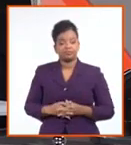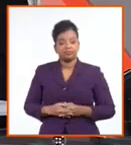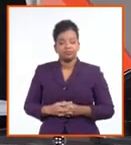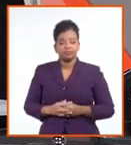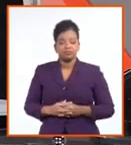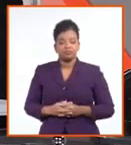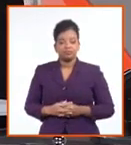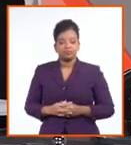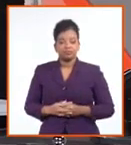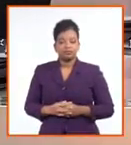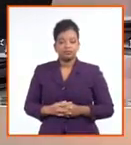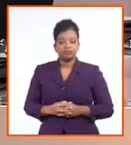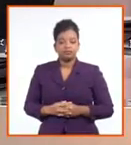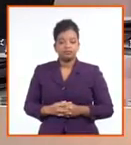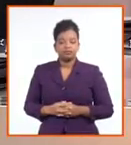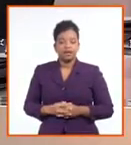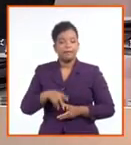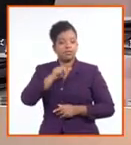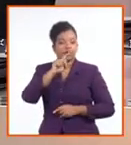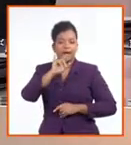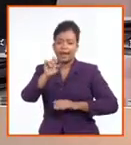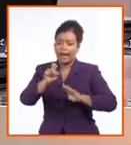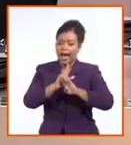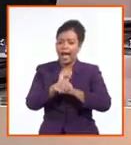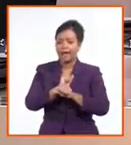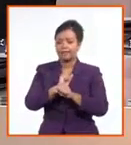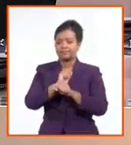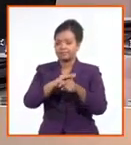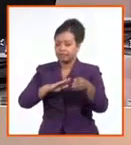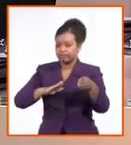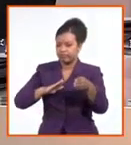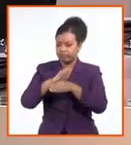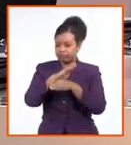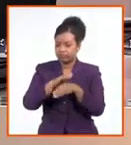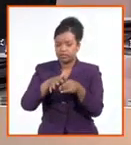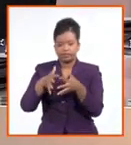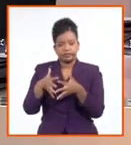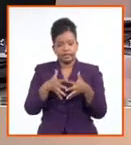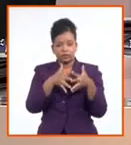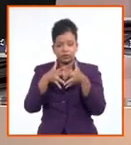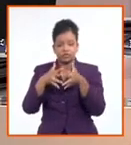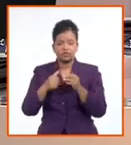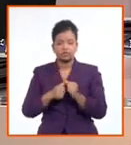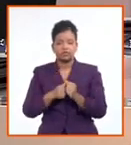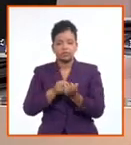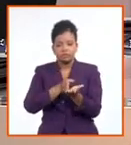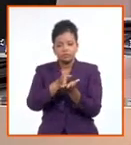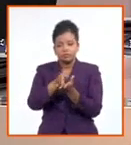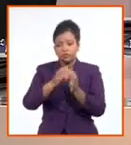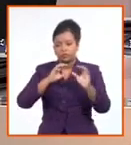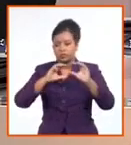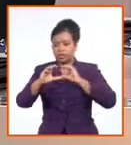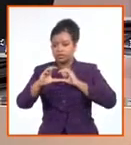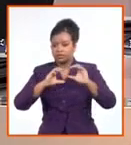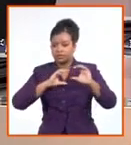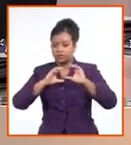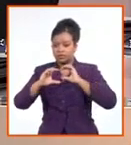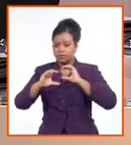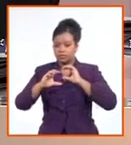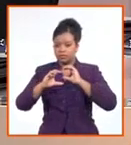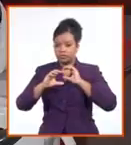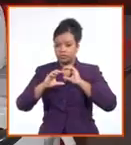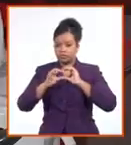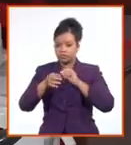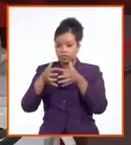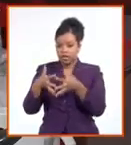tema migratorio, ¿se mantienen las comunicaciones, el intercambio con las tropas de guardacosta de los Estados Unidos?